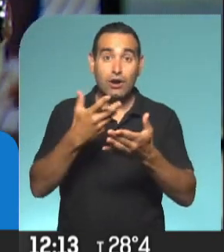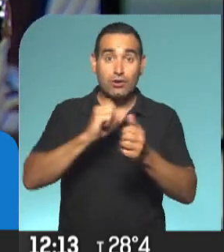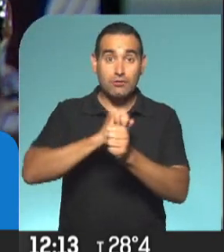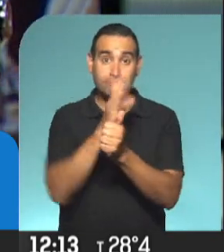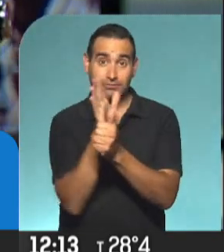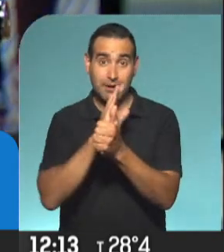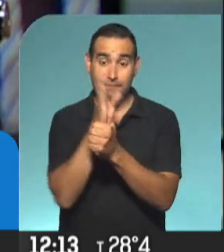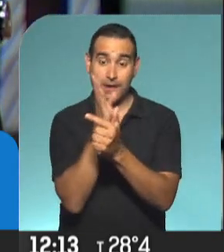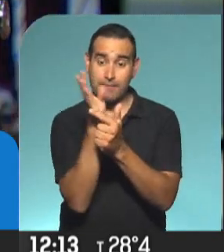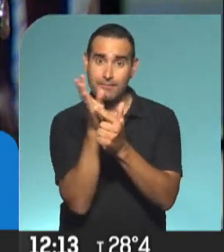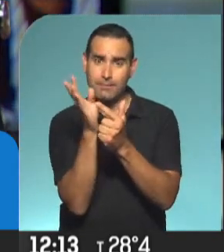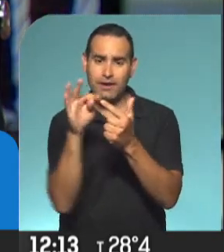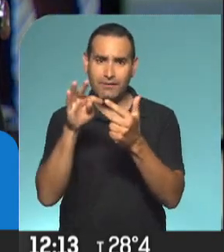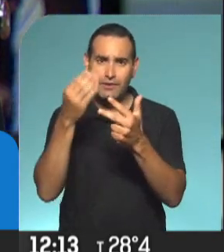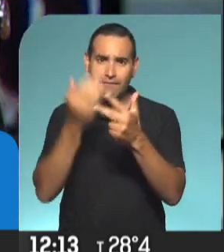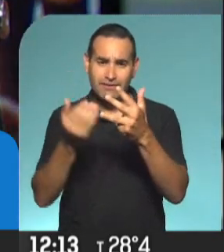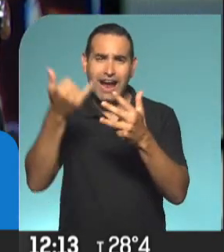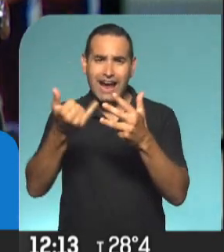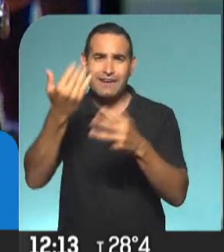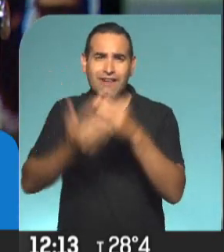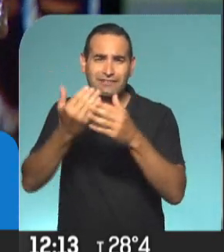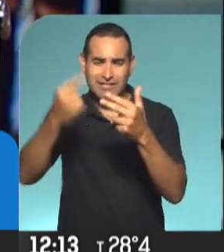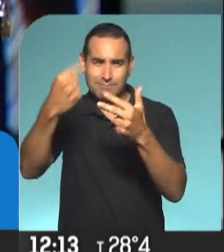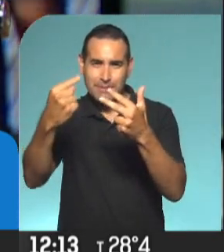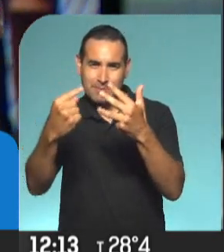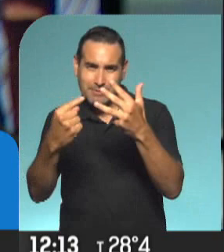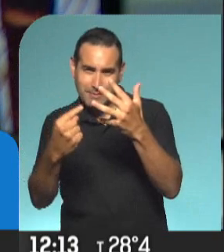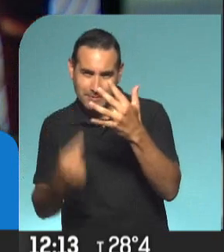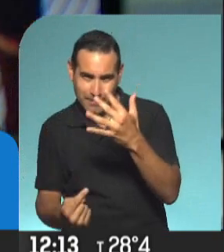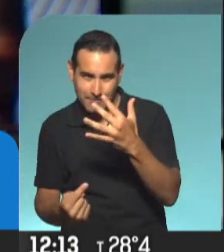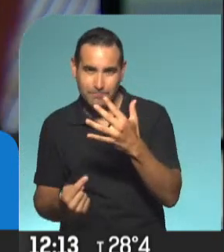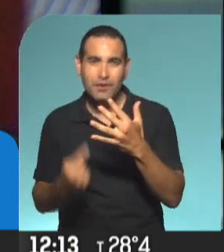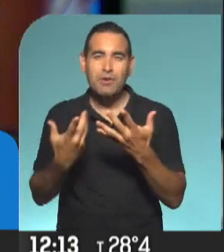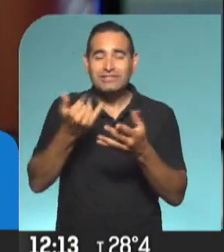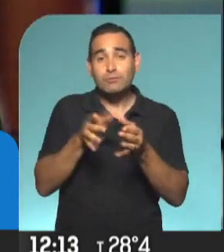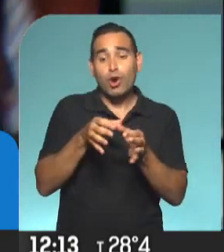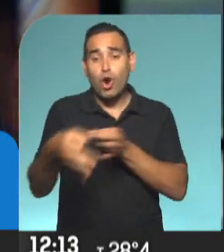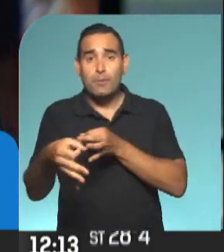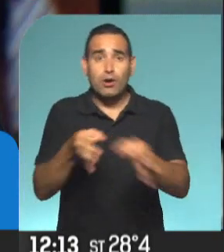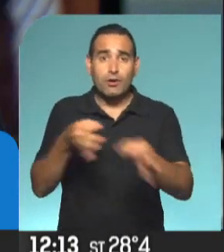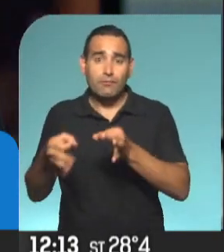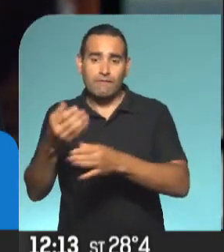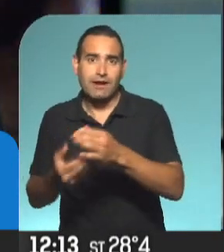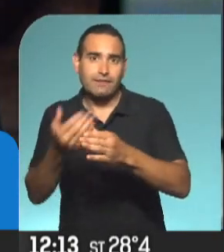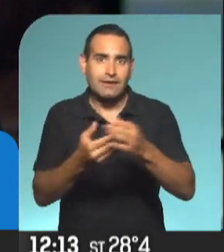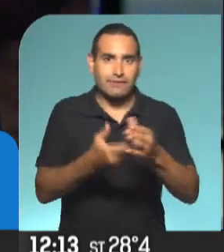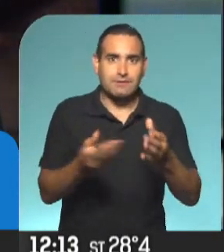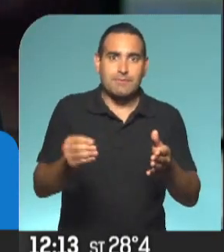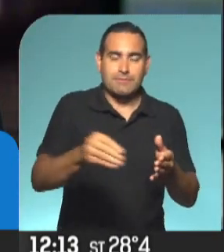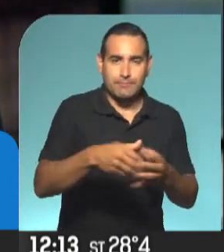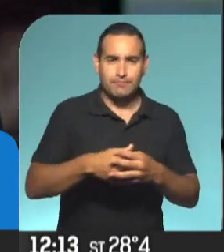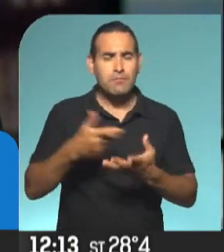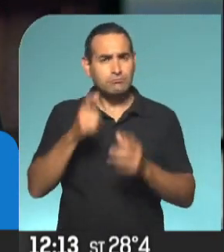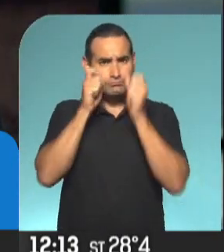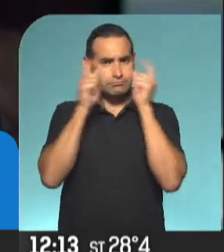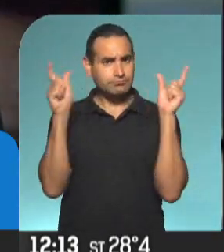de varios errores acumulados a lo largo de numerosos ciclos de replicación. Esta en particular llamó la